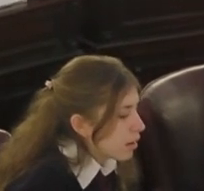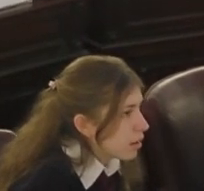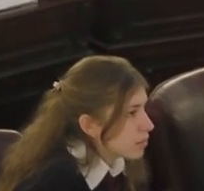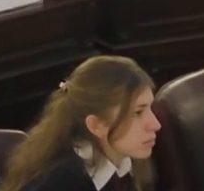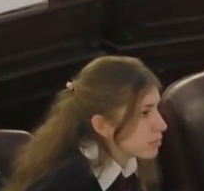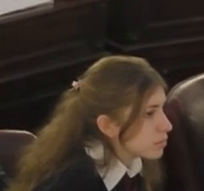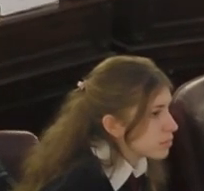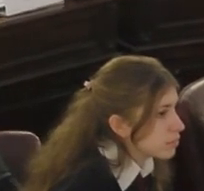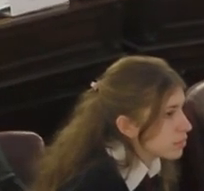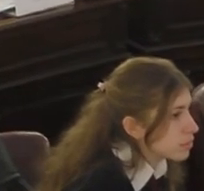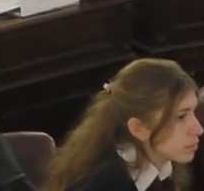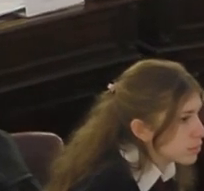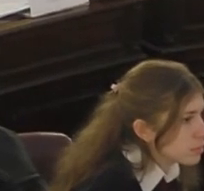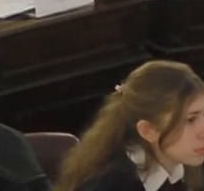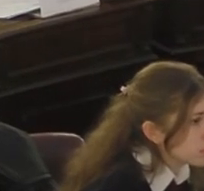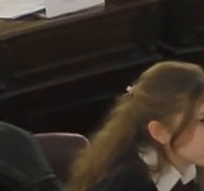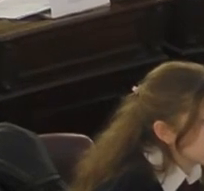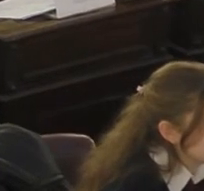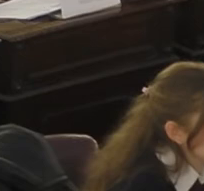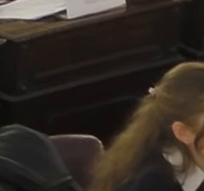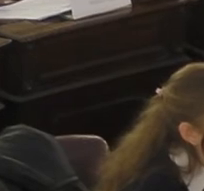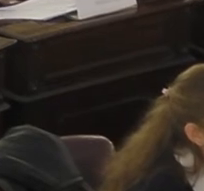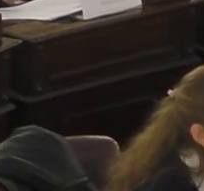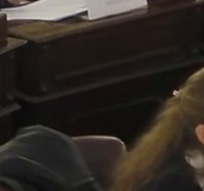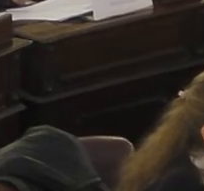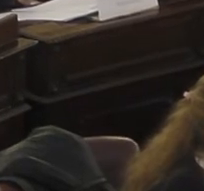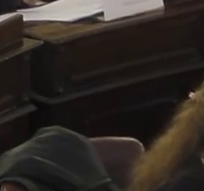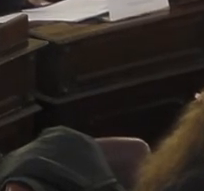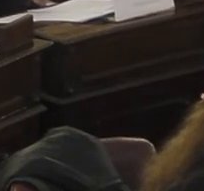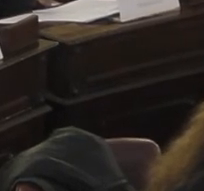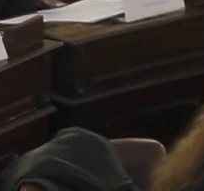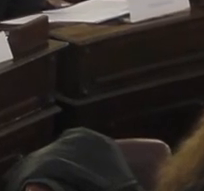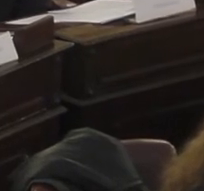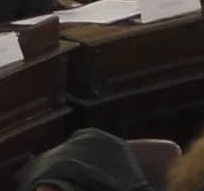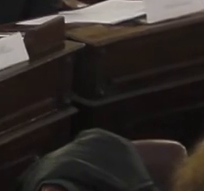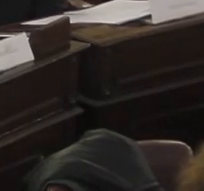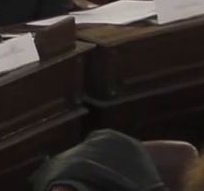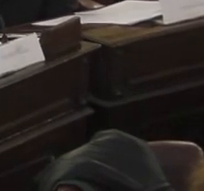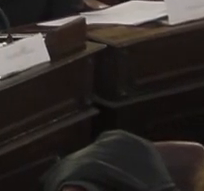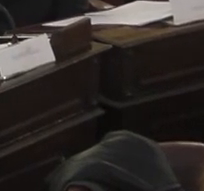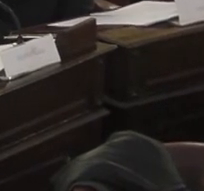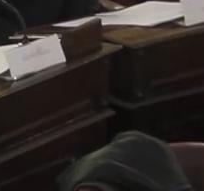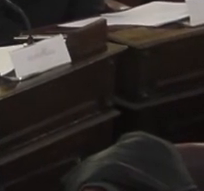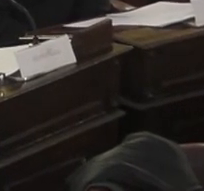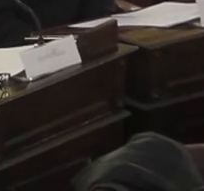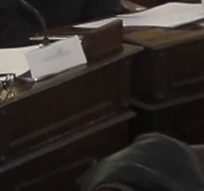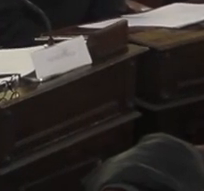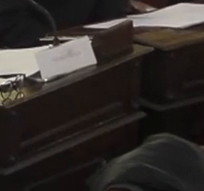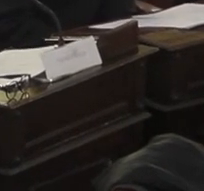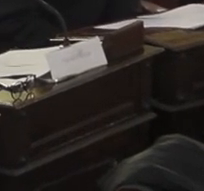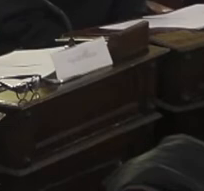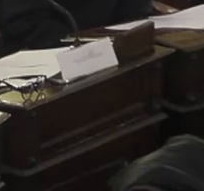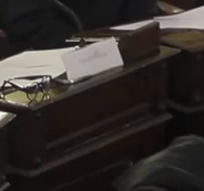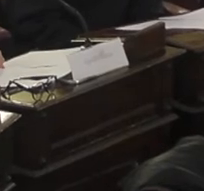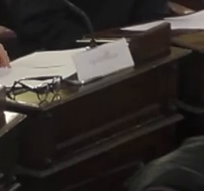Lee por secretaría. Chicos, el proyecto que vamos a tratar ahora es un proyecto de ley que lo hicieron los chicos de